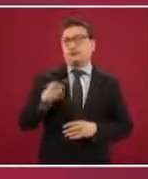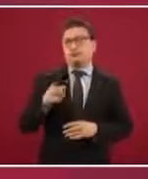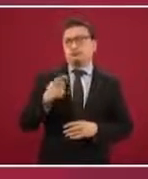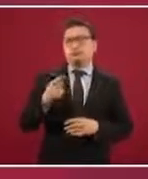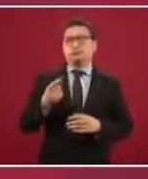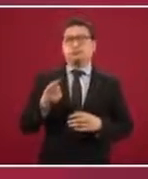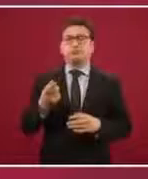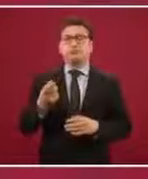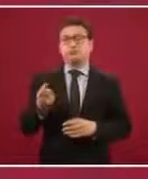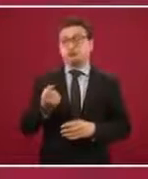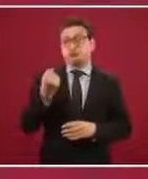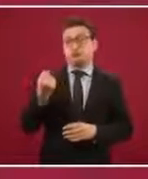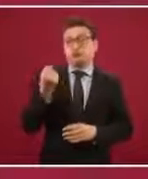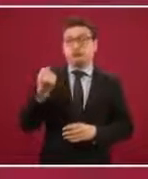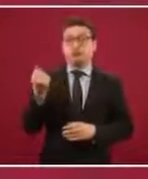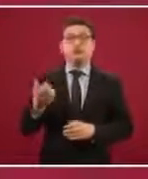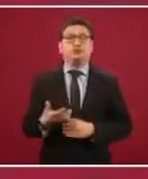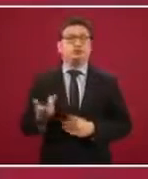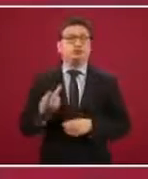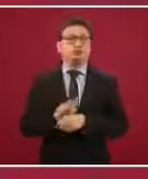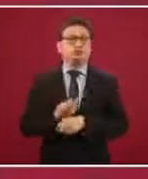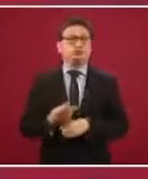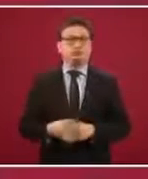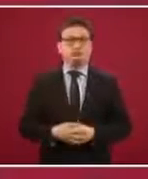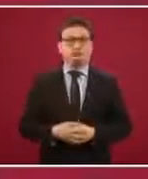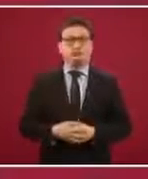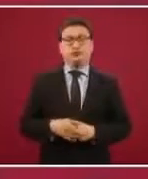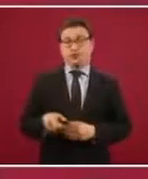Afortunadamente no hubo